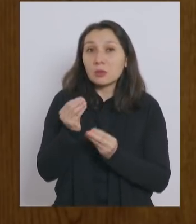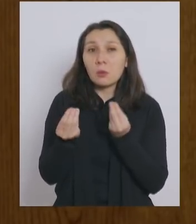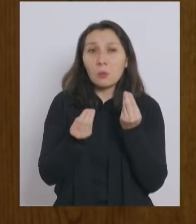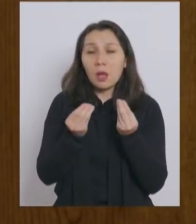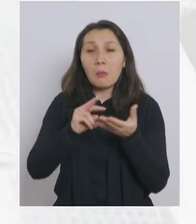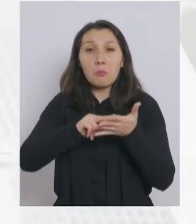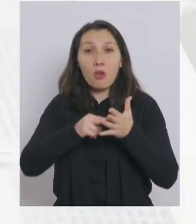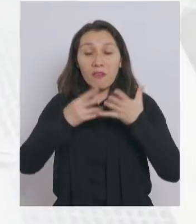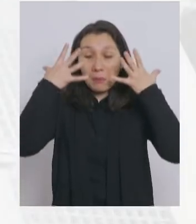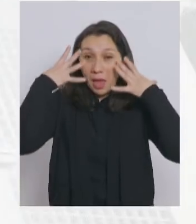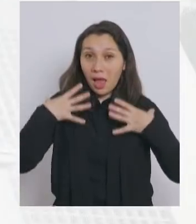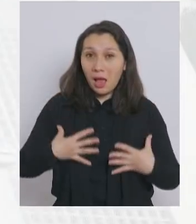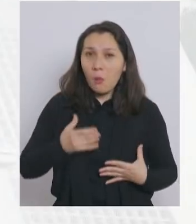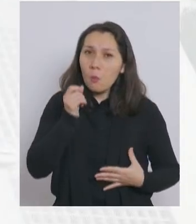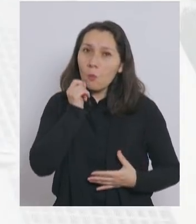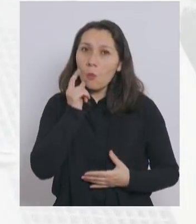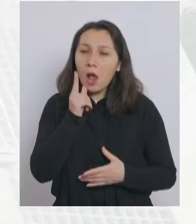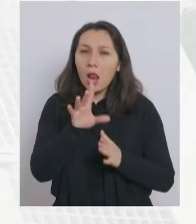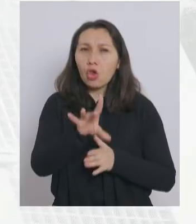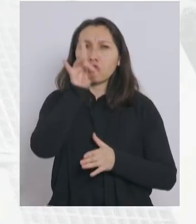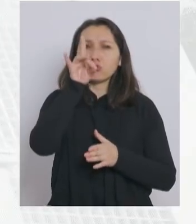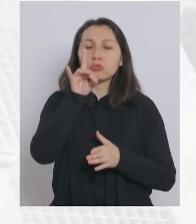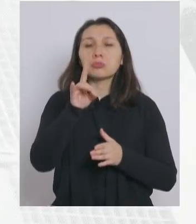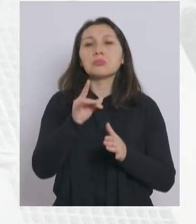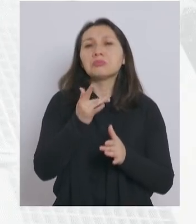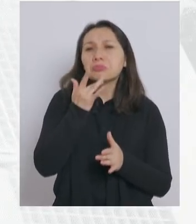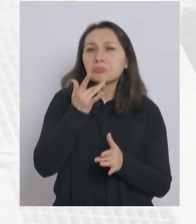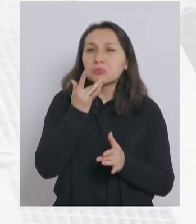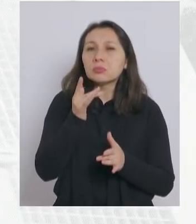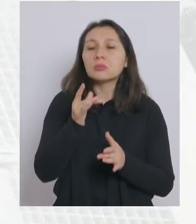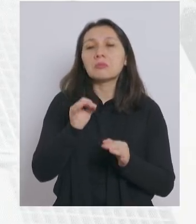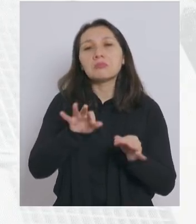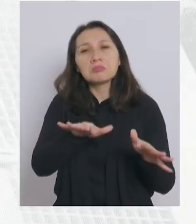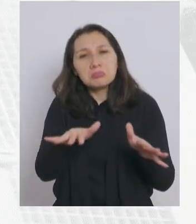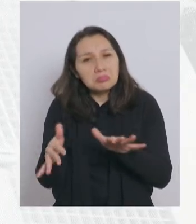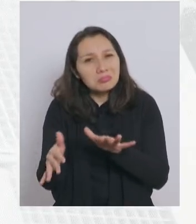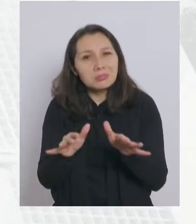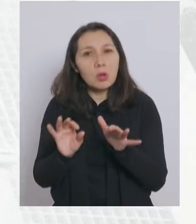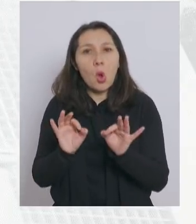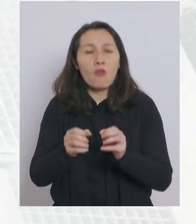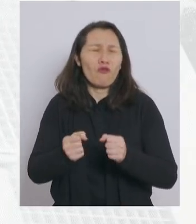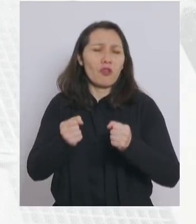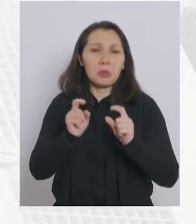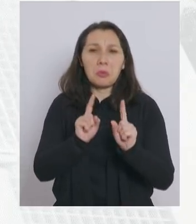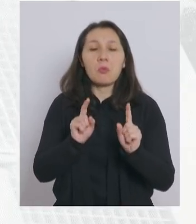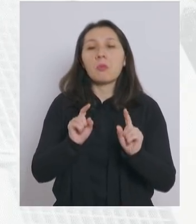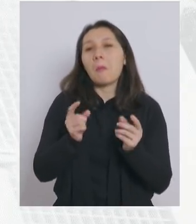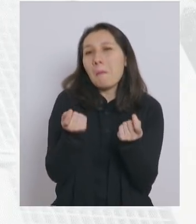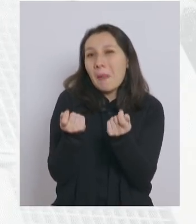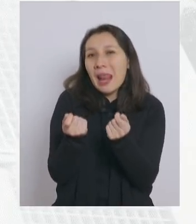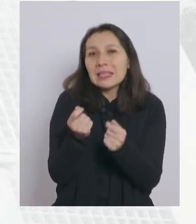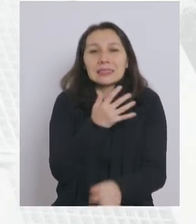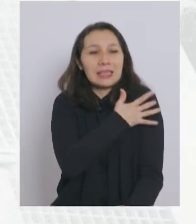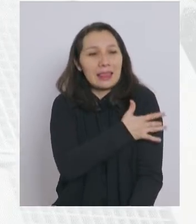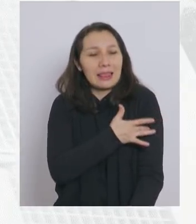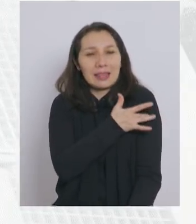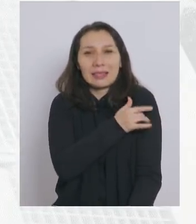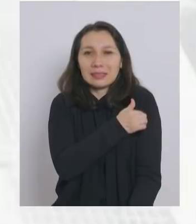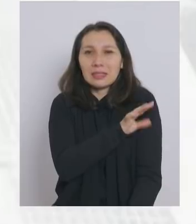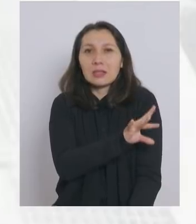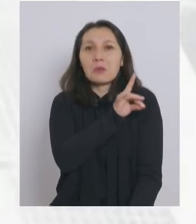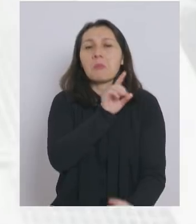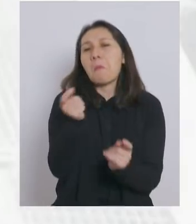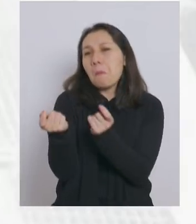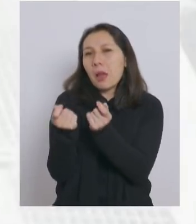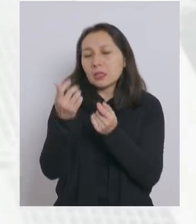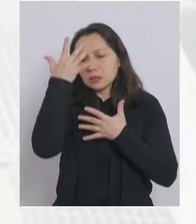adversos sistémicos también fueron leves y moderados, similar a los eventos locales que se